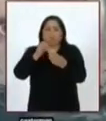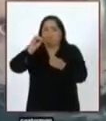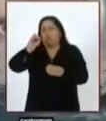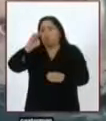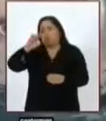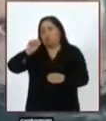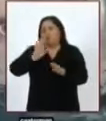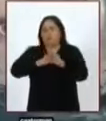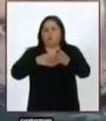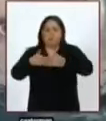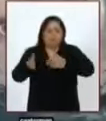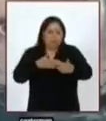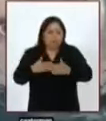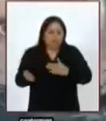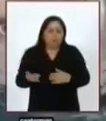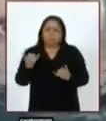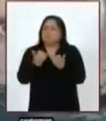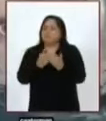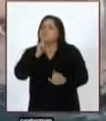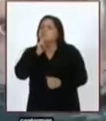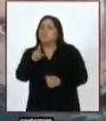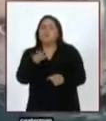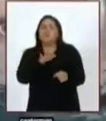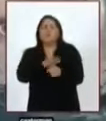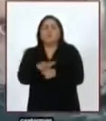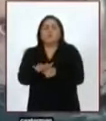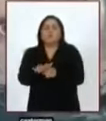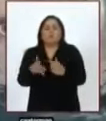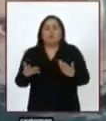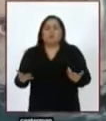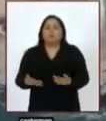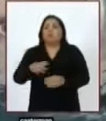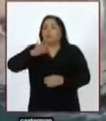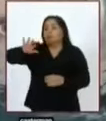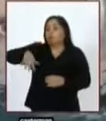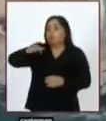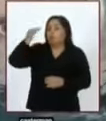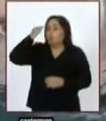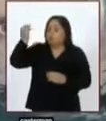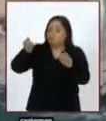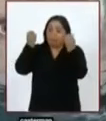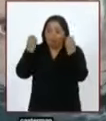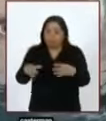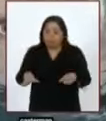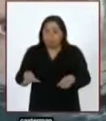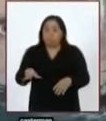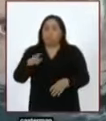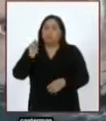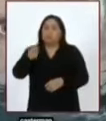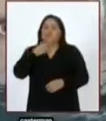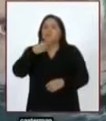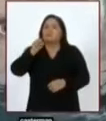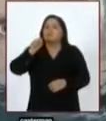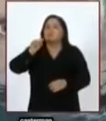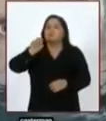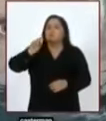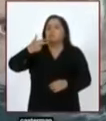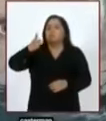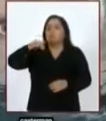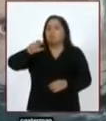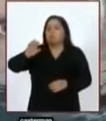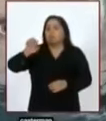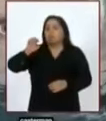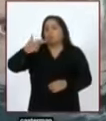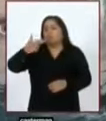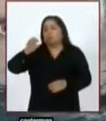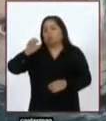literarias modernas. Tales son los casos de En busca del tiempo perdido, de Marcel Proust, adaptada e